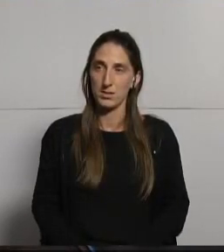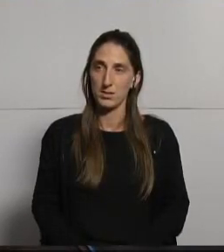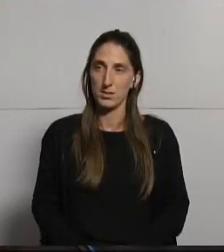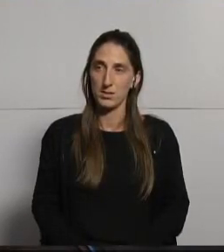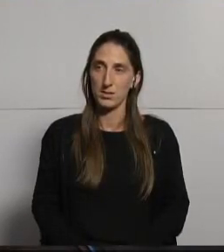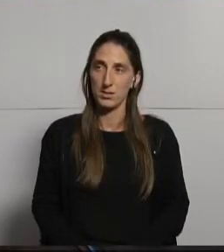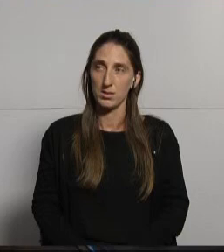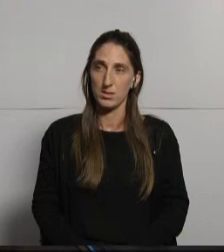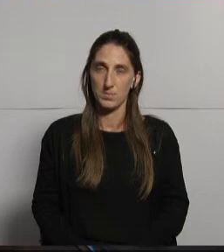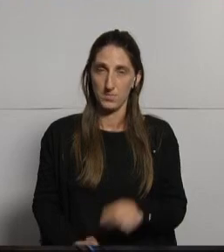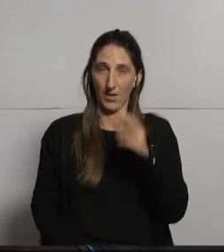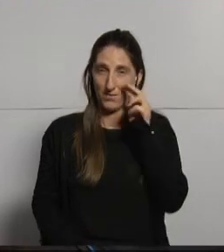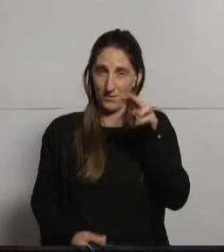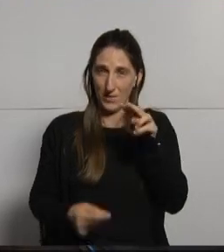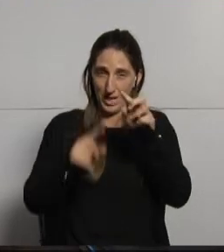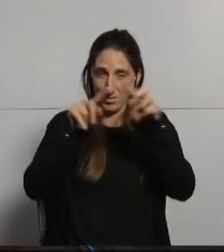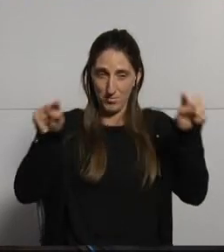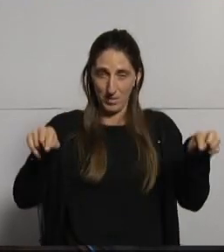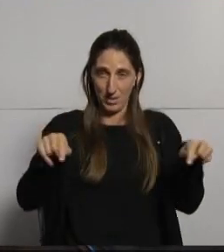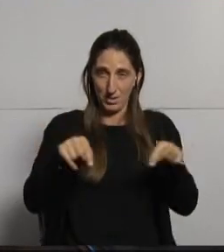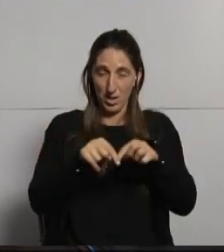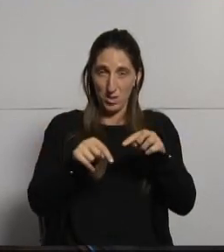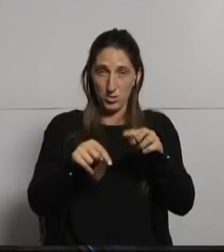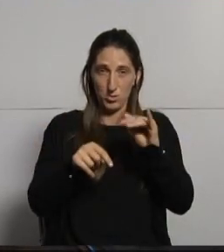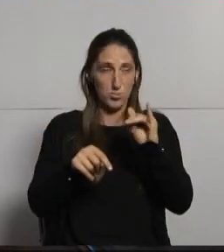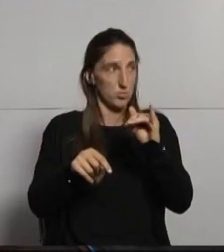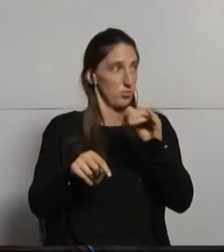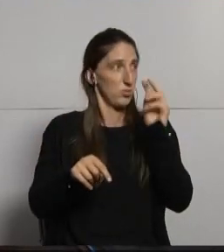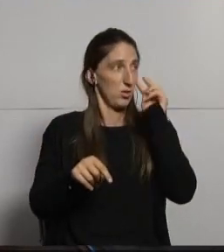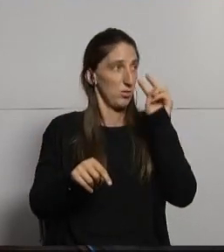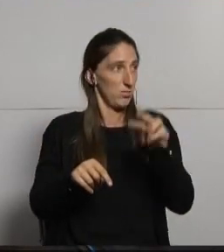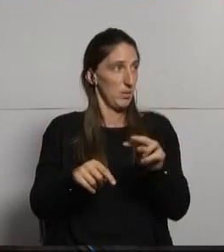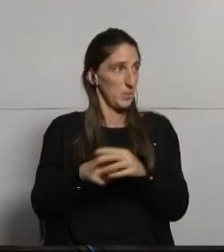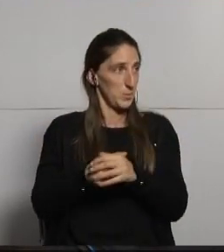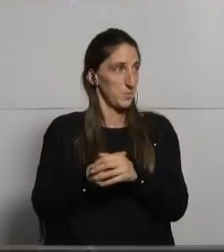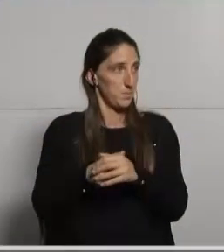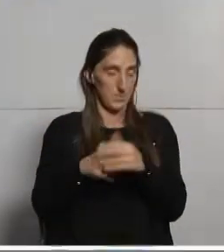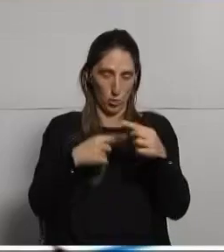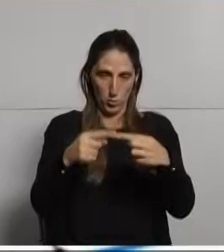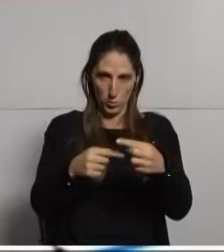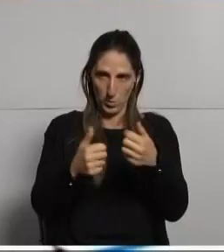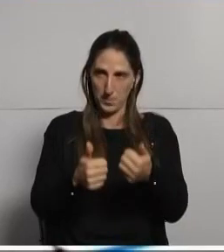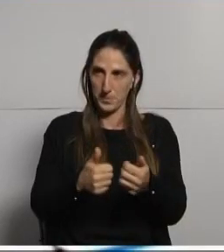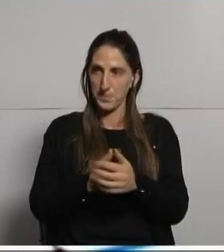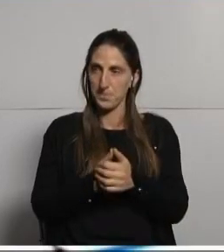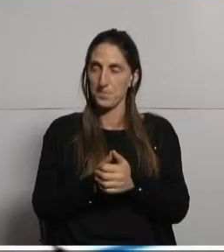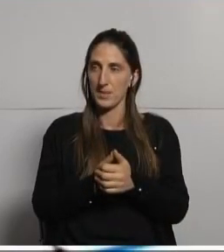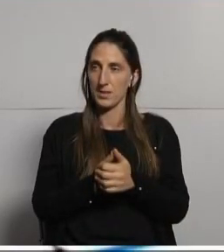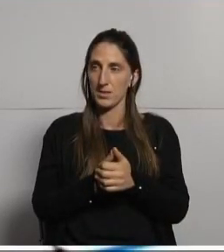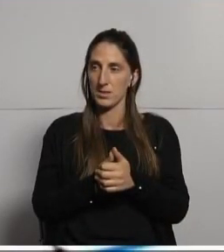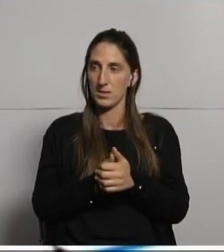Se supone que ahí deberían ver mi pantalla, no sé si alguien me puede confirmar, por favor. Estamos viendo la pantalla, así que adelante, Héctor. Genial,